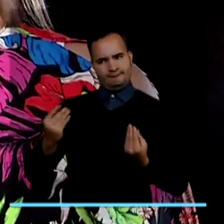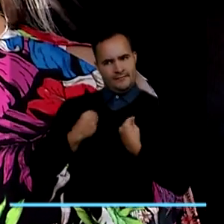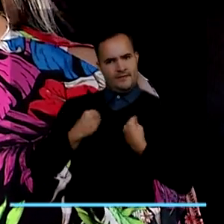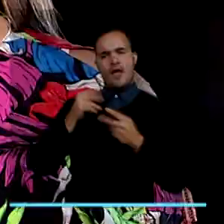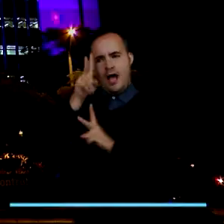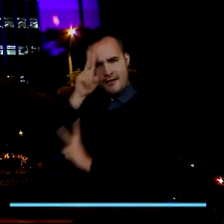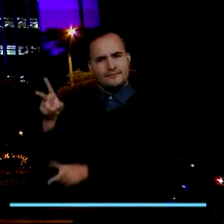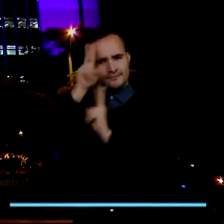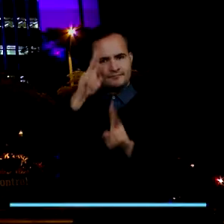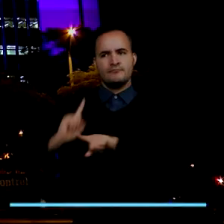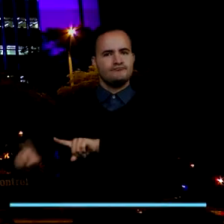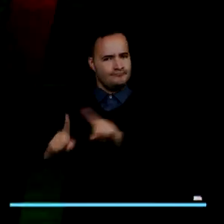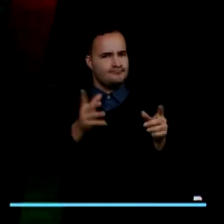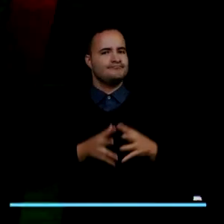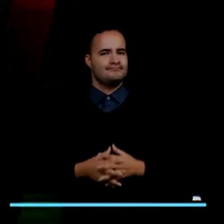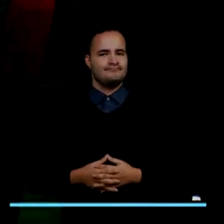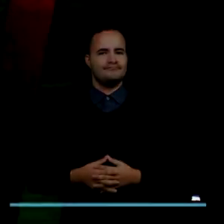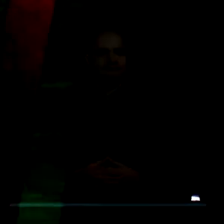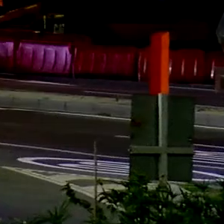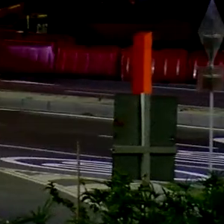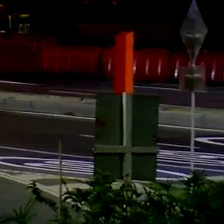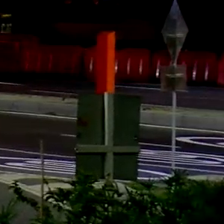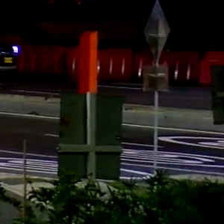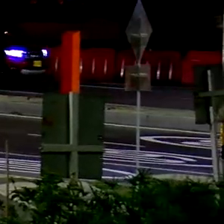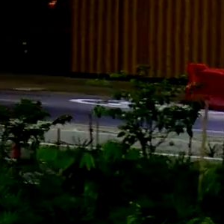la diferencia.